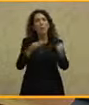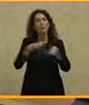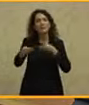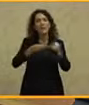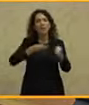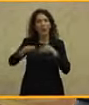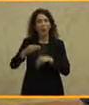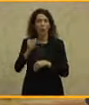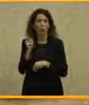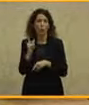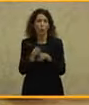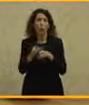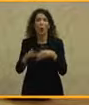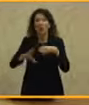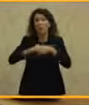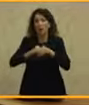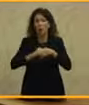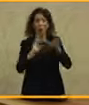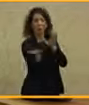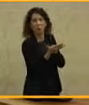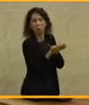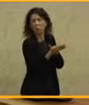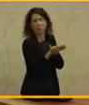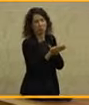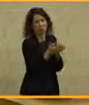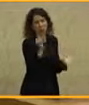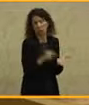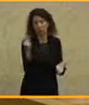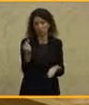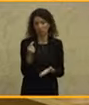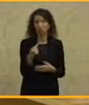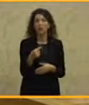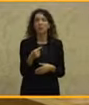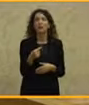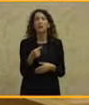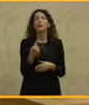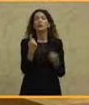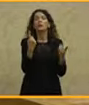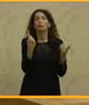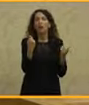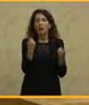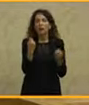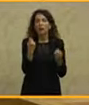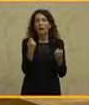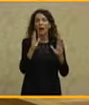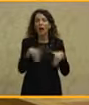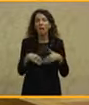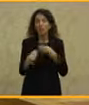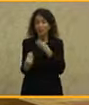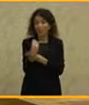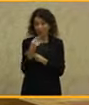pero bueno, simplemente es graparlo, meterlo en las carpetas, esto es rápido. Nada, eso no es nada. ¡Ay! Y recoger al